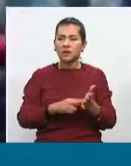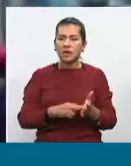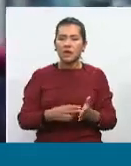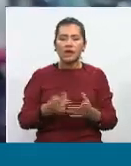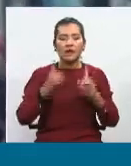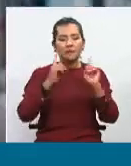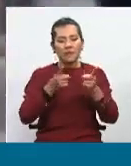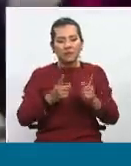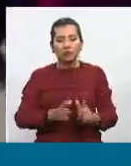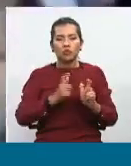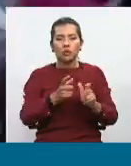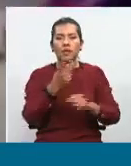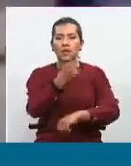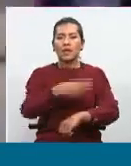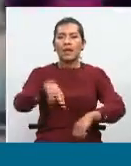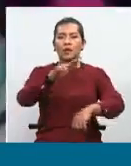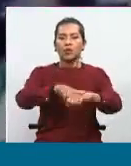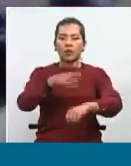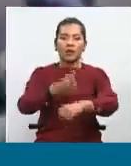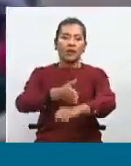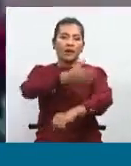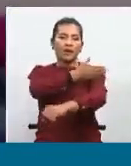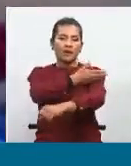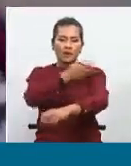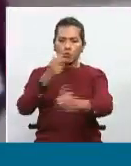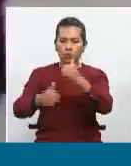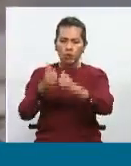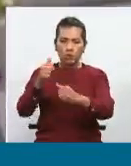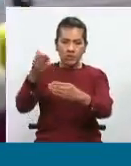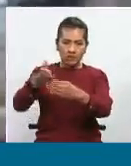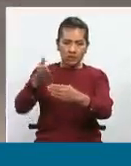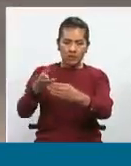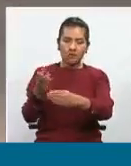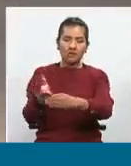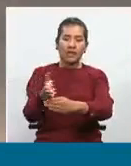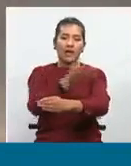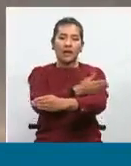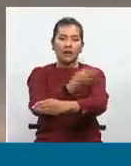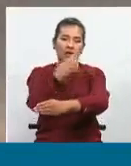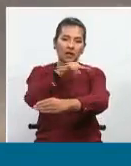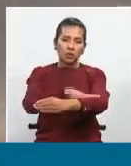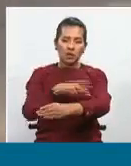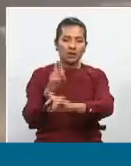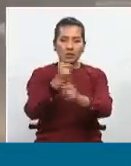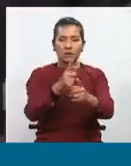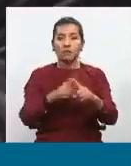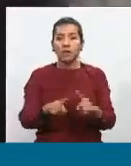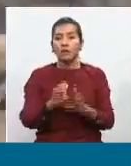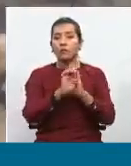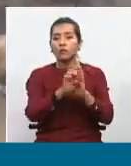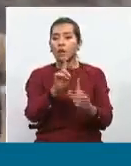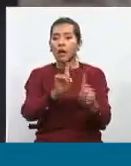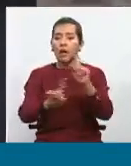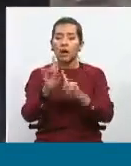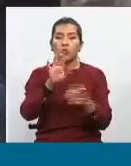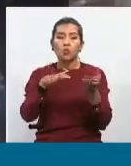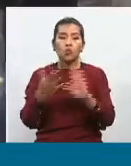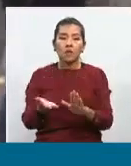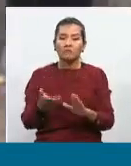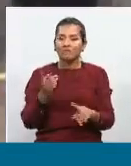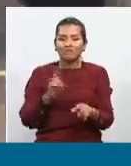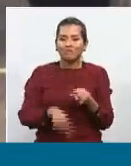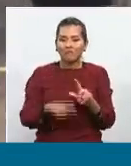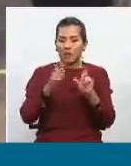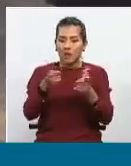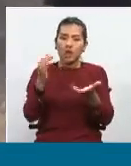estado natural anterior a que hubieran sucedido los hechos. Es imposible en el caso de los muertos, En el caso de los heridos,